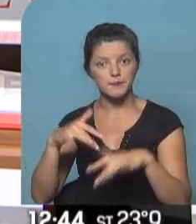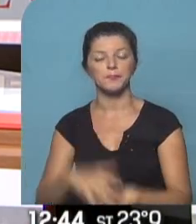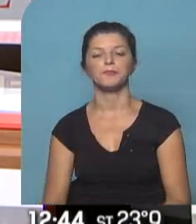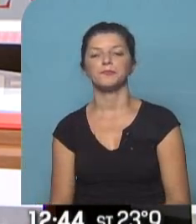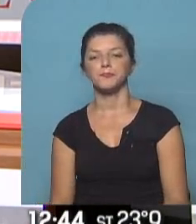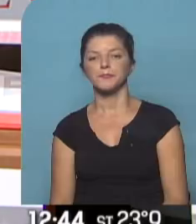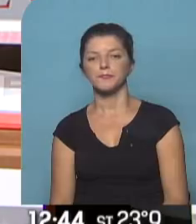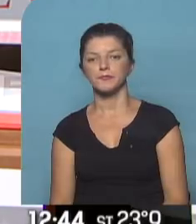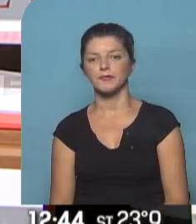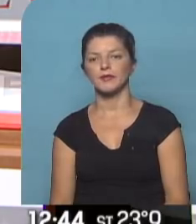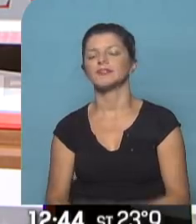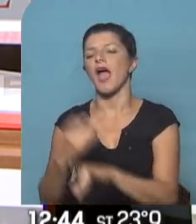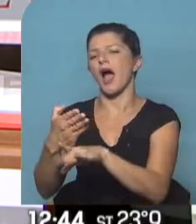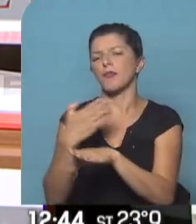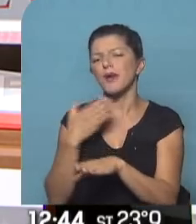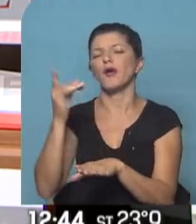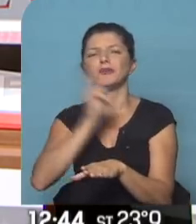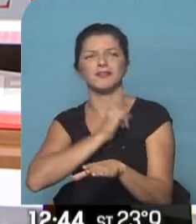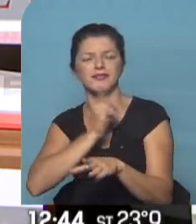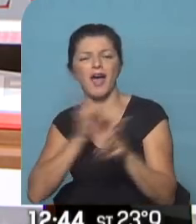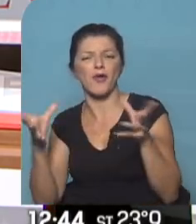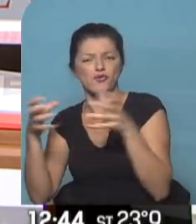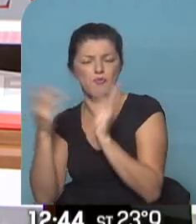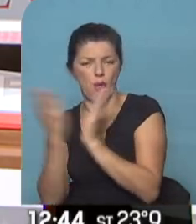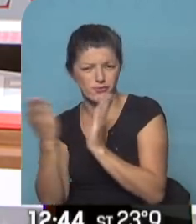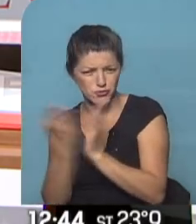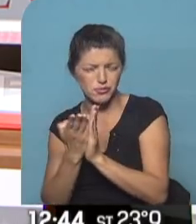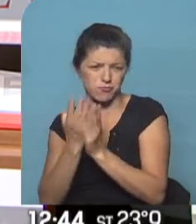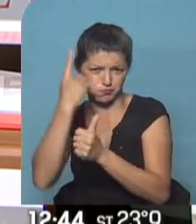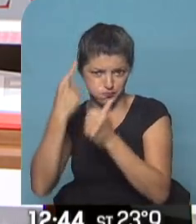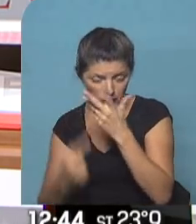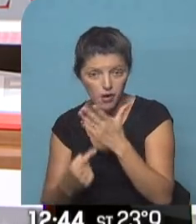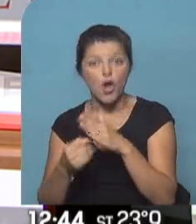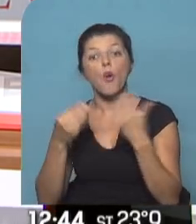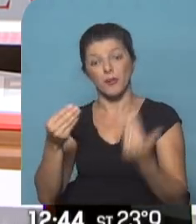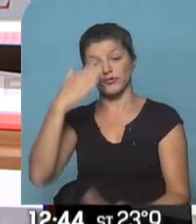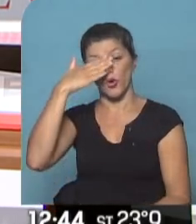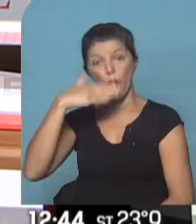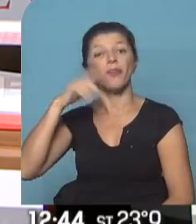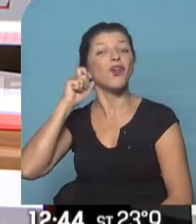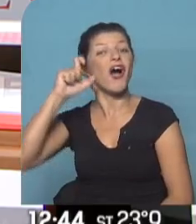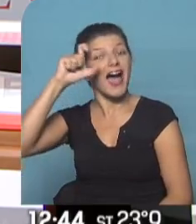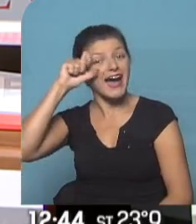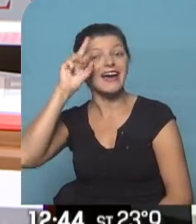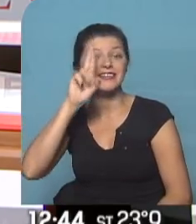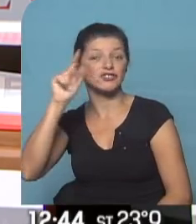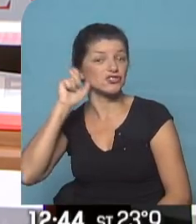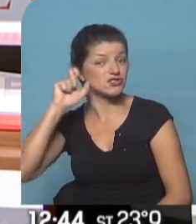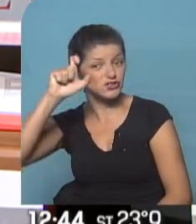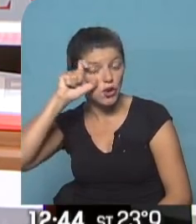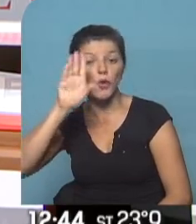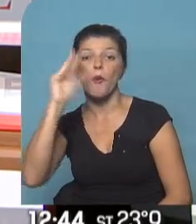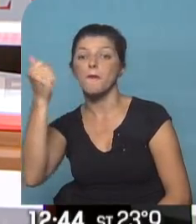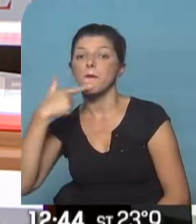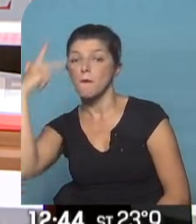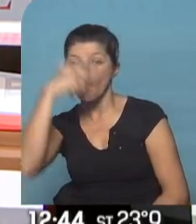de él, en universidades, en think tanks, en centros de estudio y demás, que cuando George Bush hijo llega al poder, le ponen a disposición suya esos planes, que